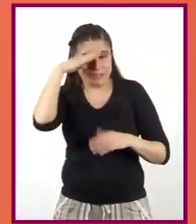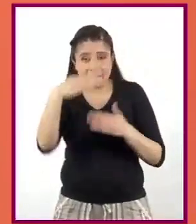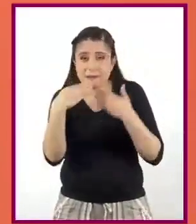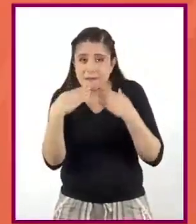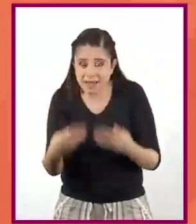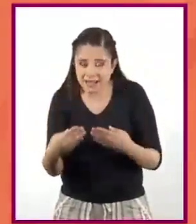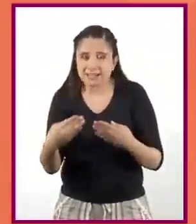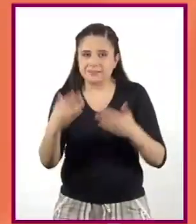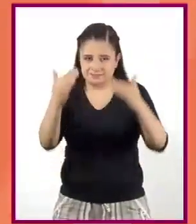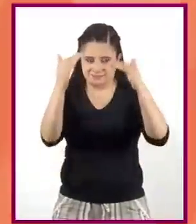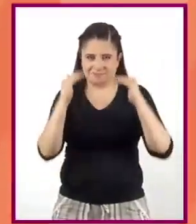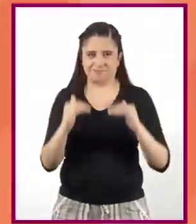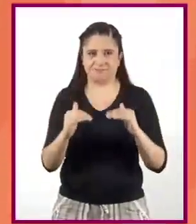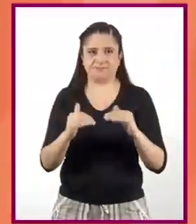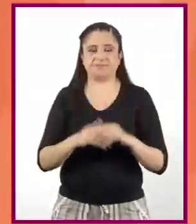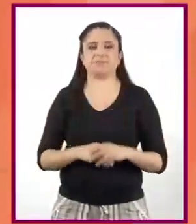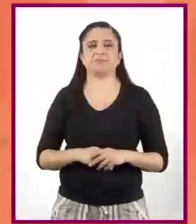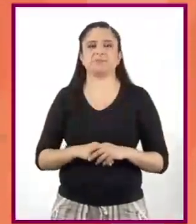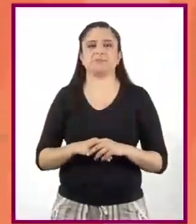las siguientes.